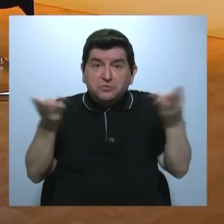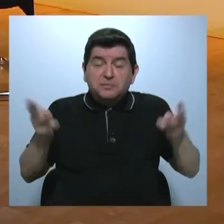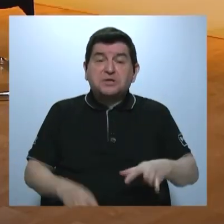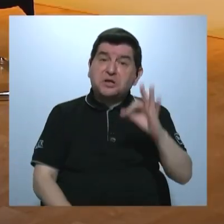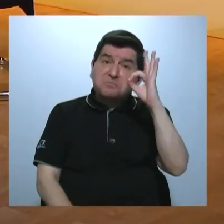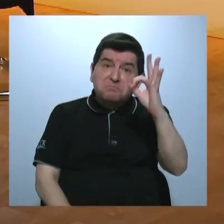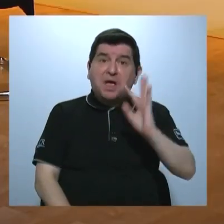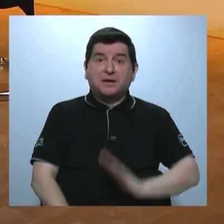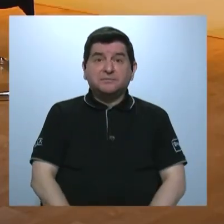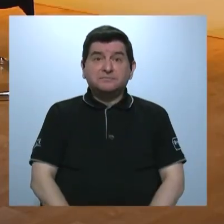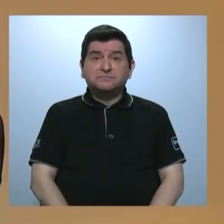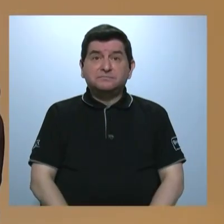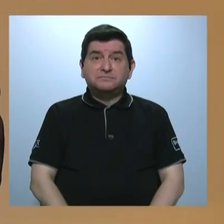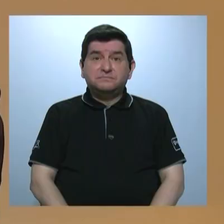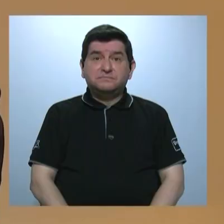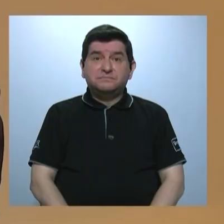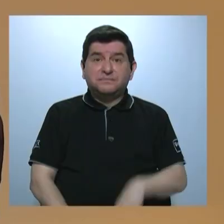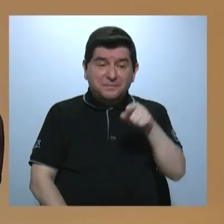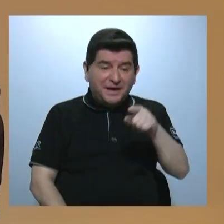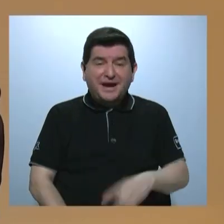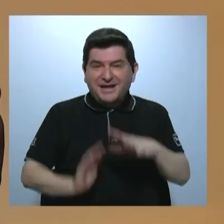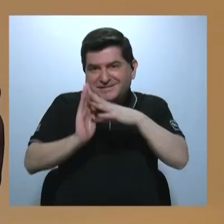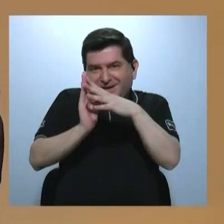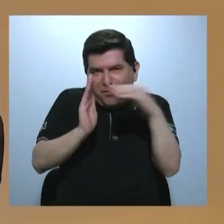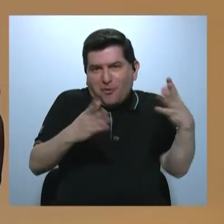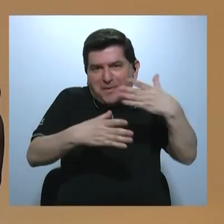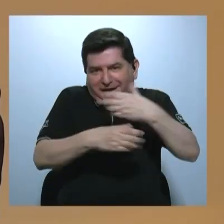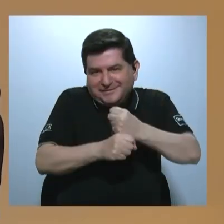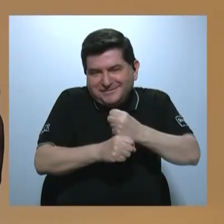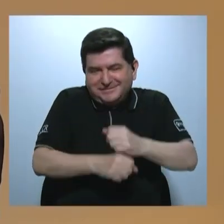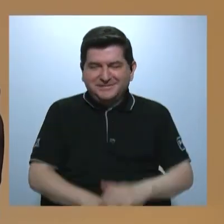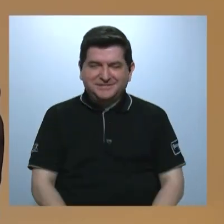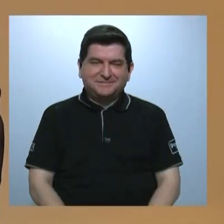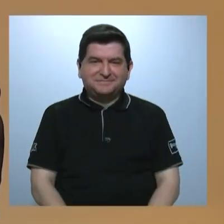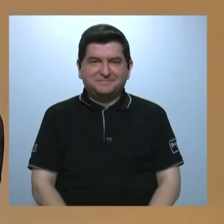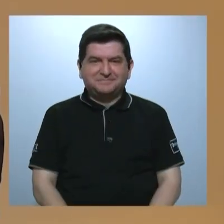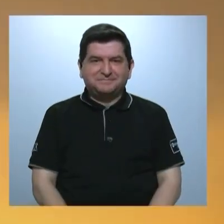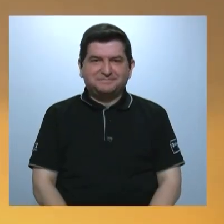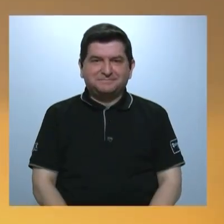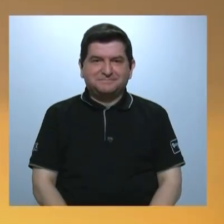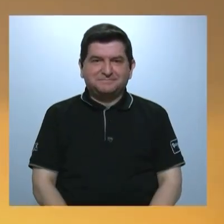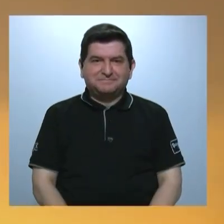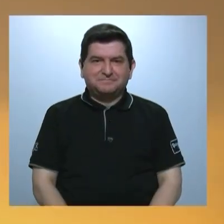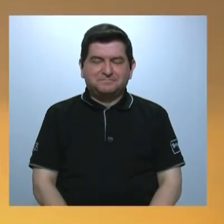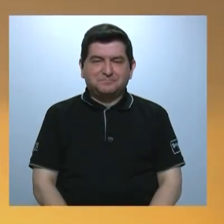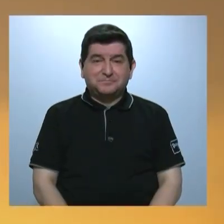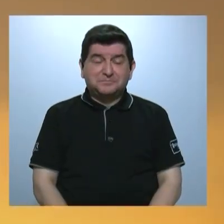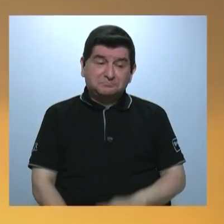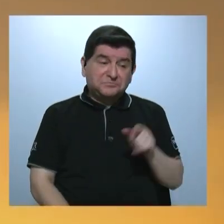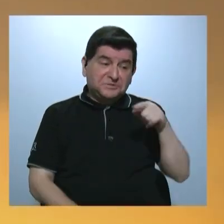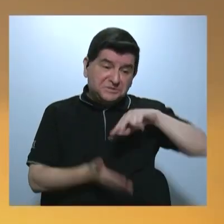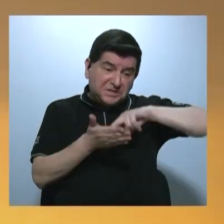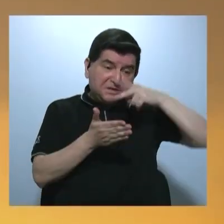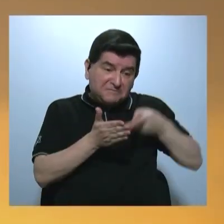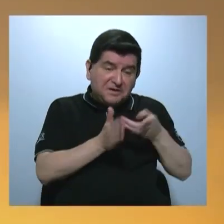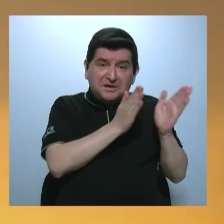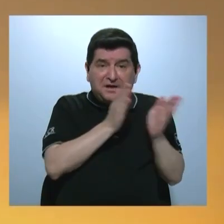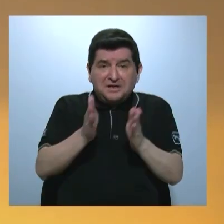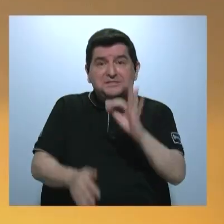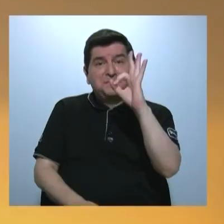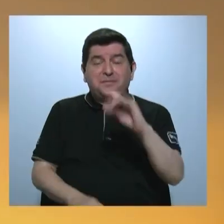qué bueno, es decir, para hacer el forro a la larga hizo una buena preparación, entonces,